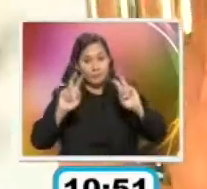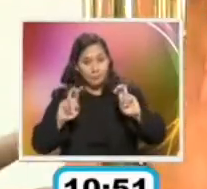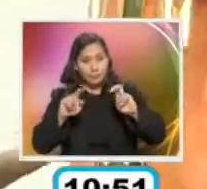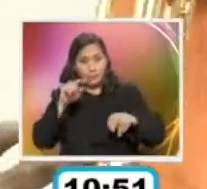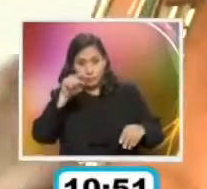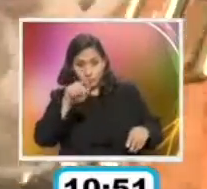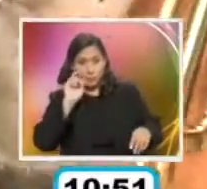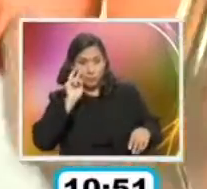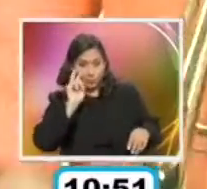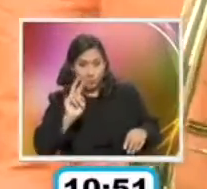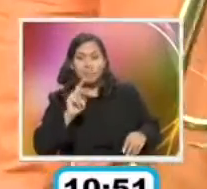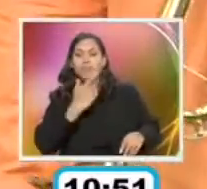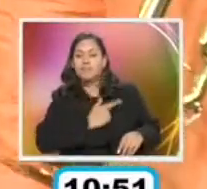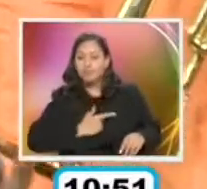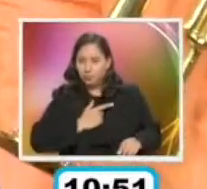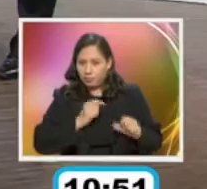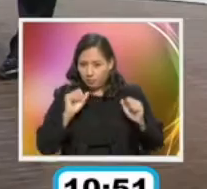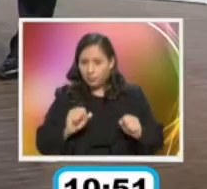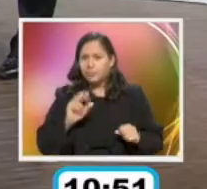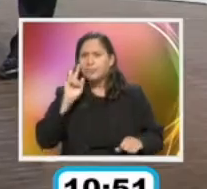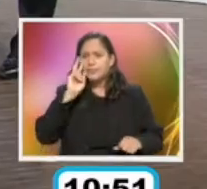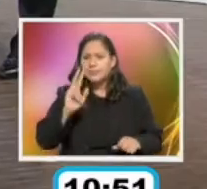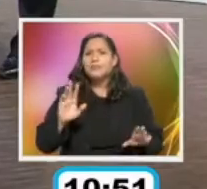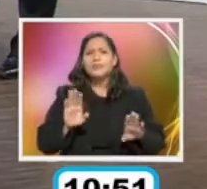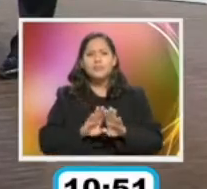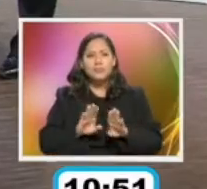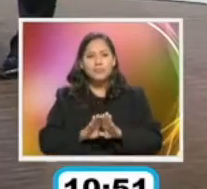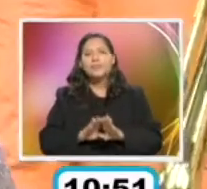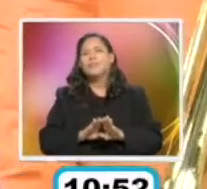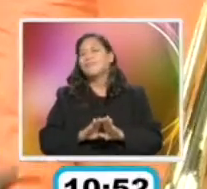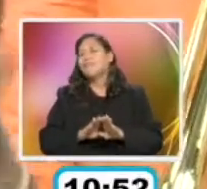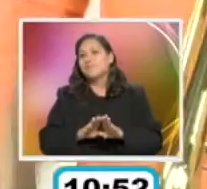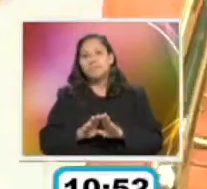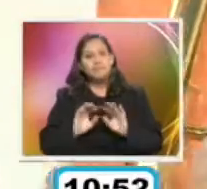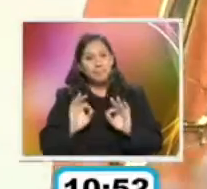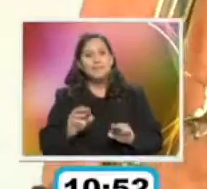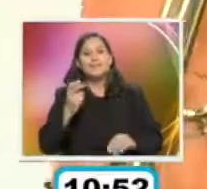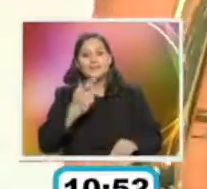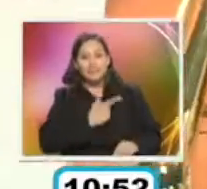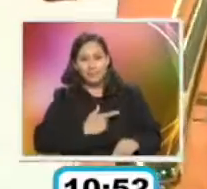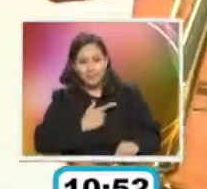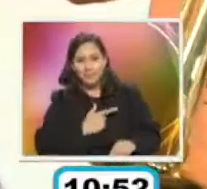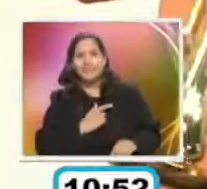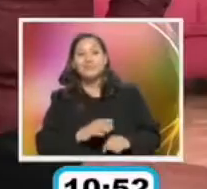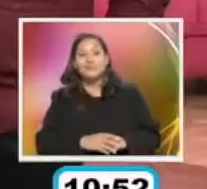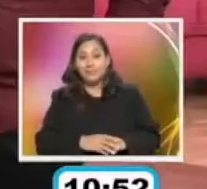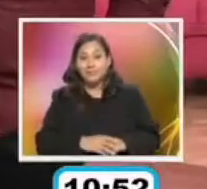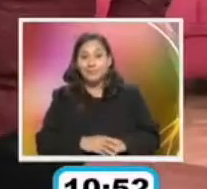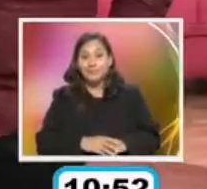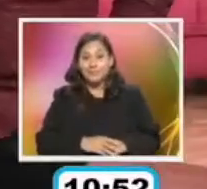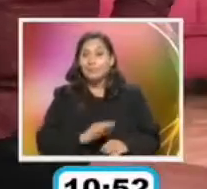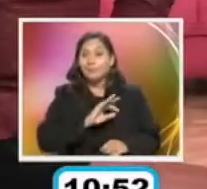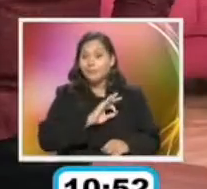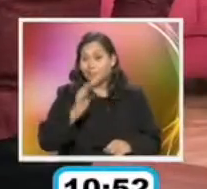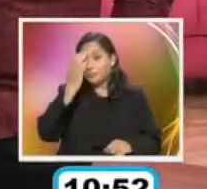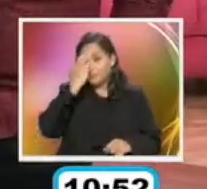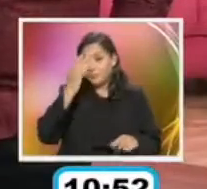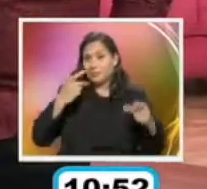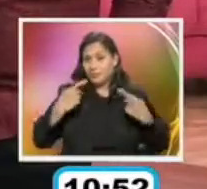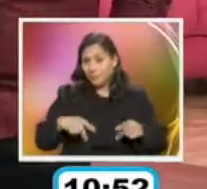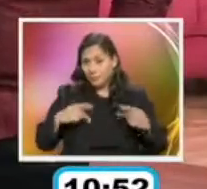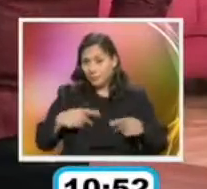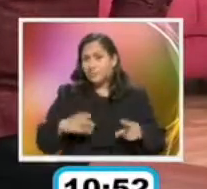si ustedes lo ven, les va a encantar y van a ver que Eso nos es gusta. muy inspirador. Que podamos, Y aparte es- claro, conocer